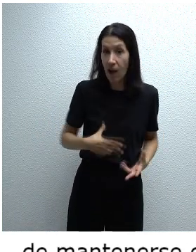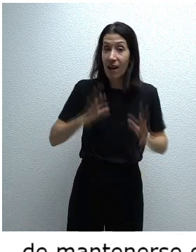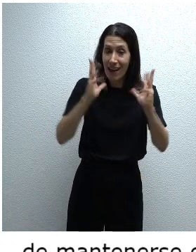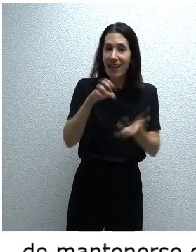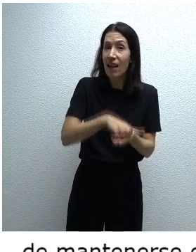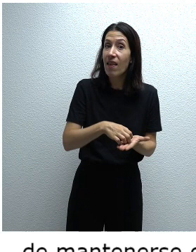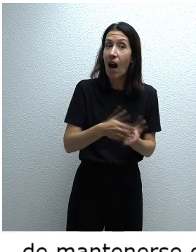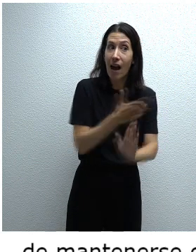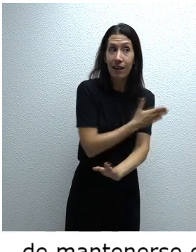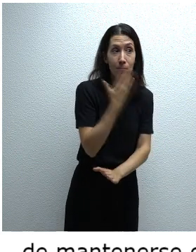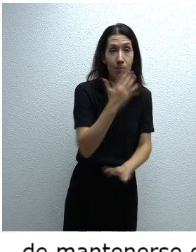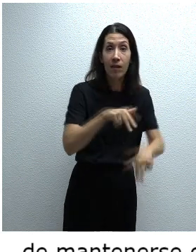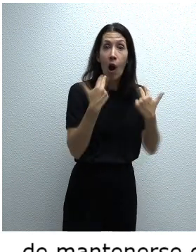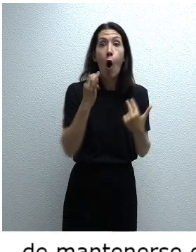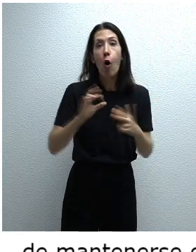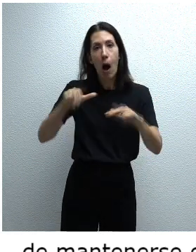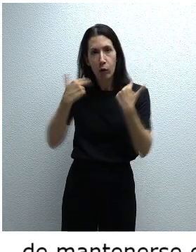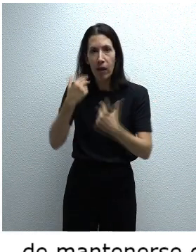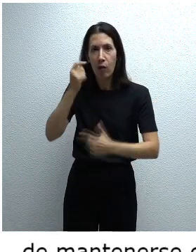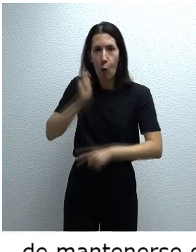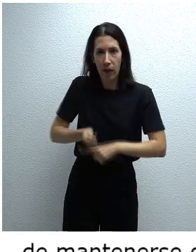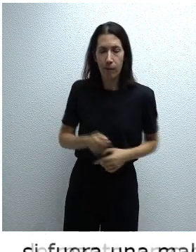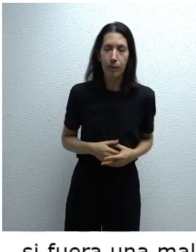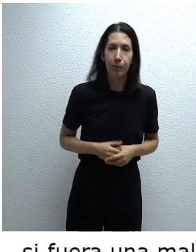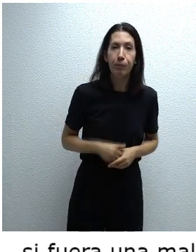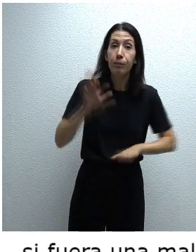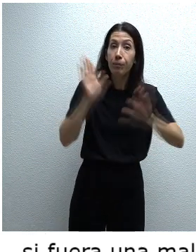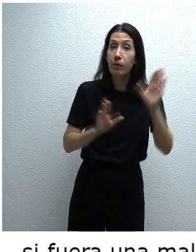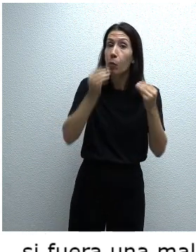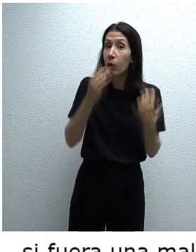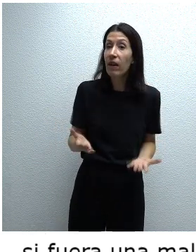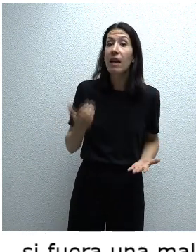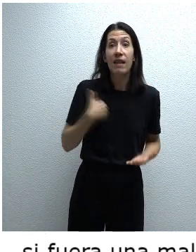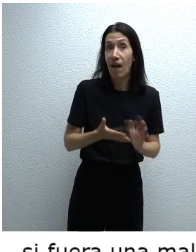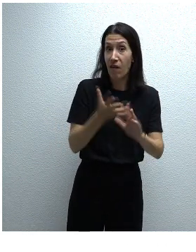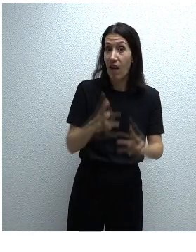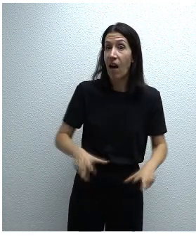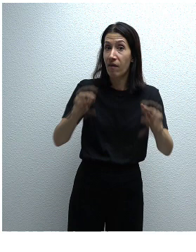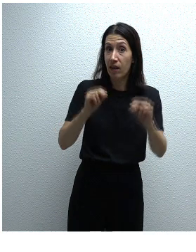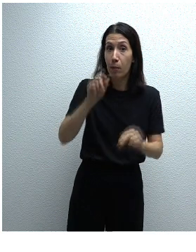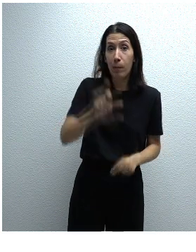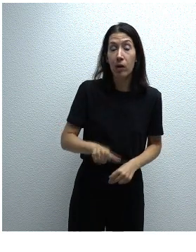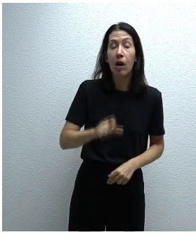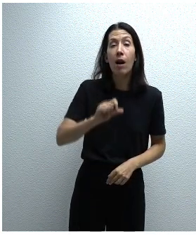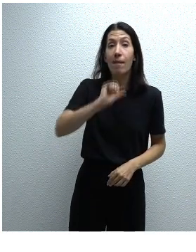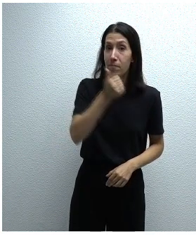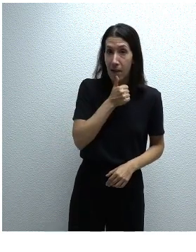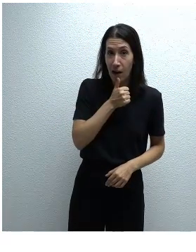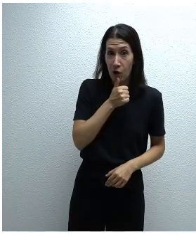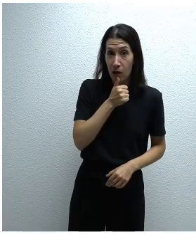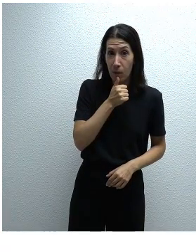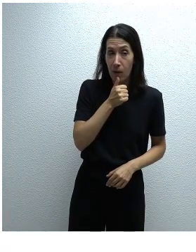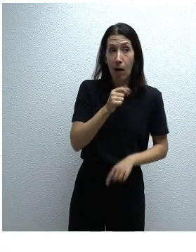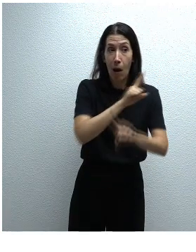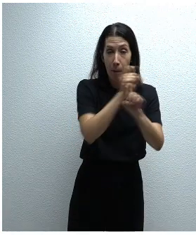es con consentimiento o con autorización judicial. Muy bien, pues vamos ya bajando la cuesta final. Un anónimo, que yo creo que la respuesta es